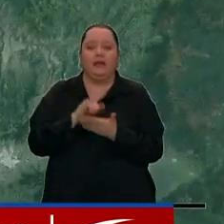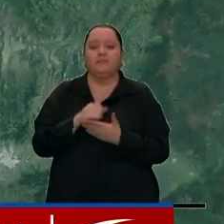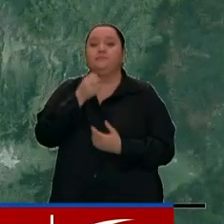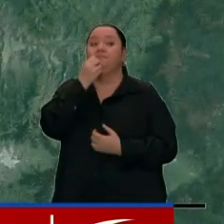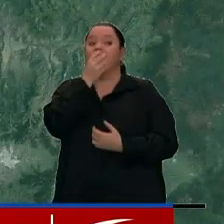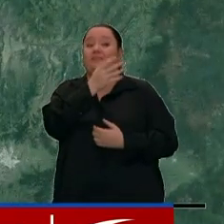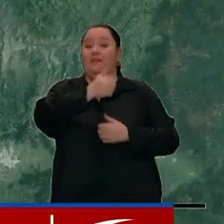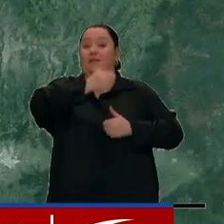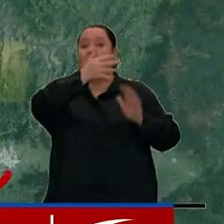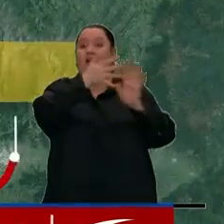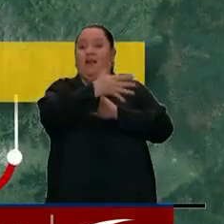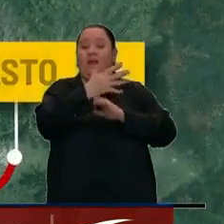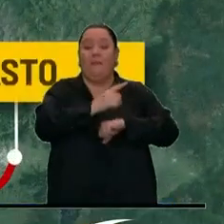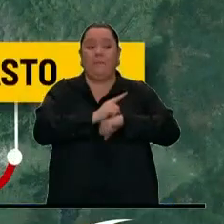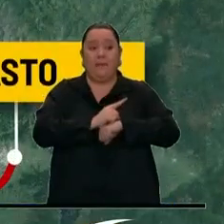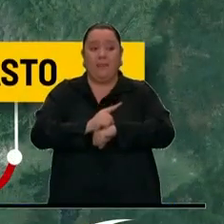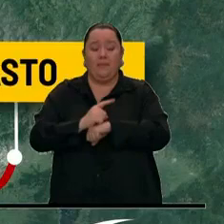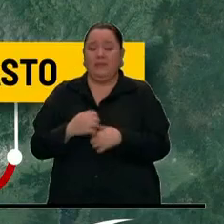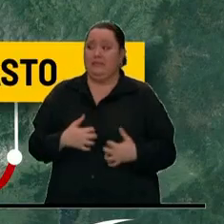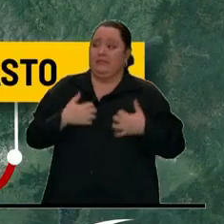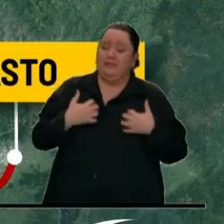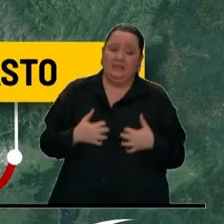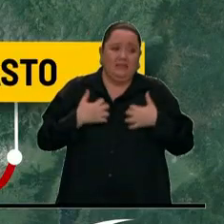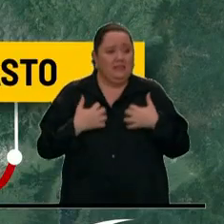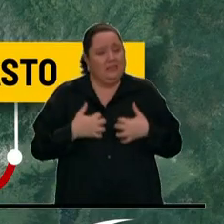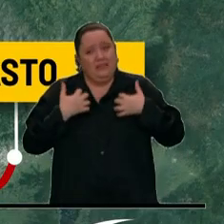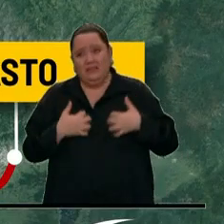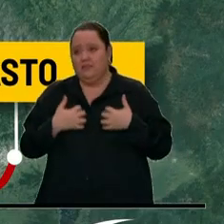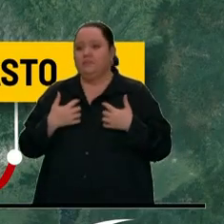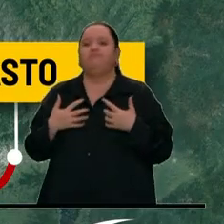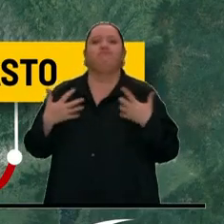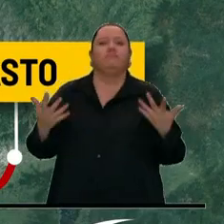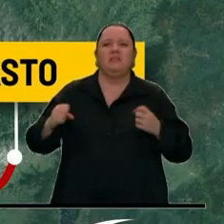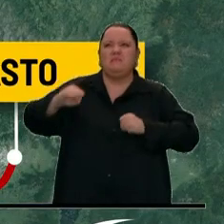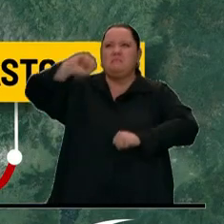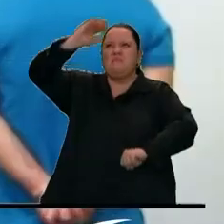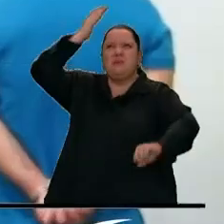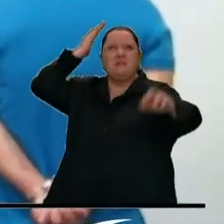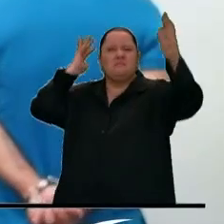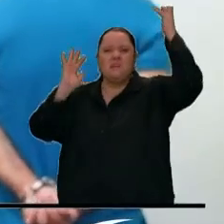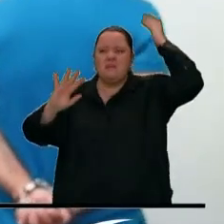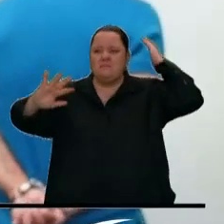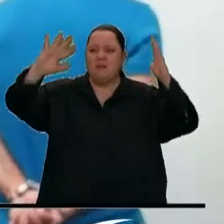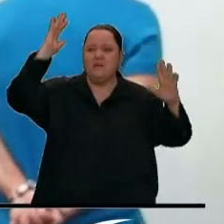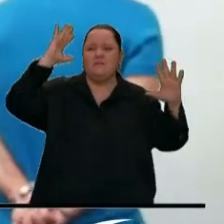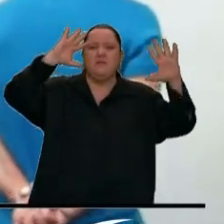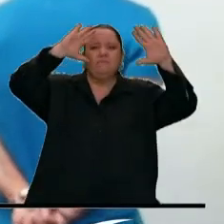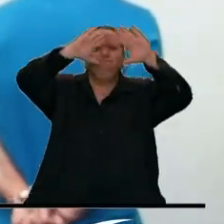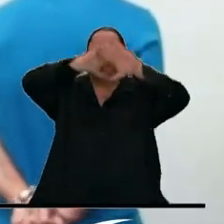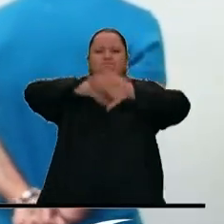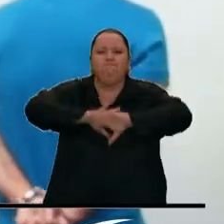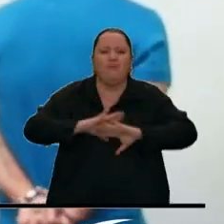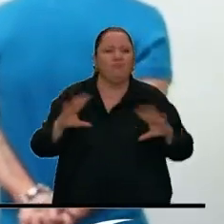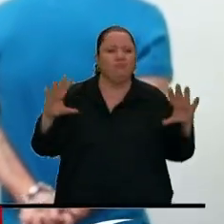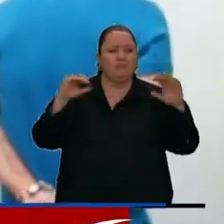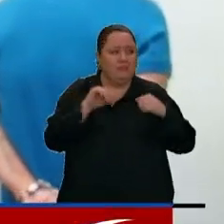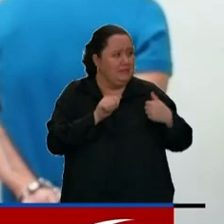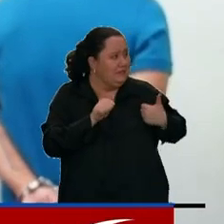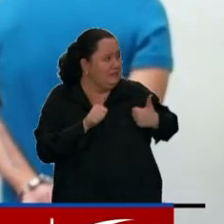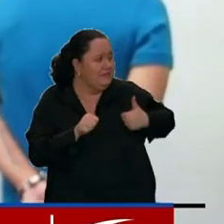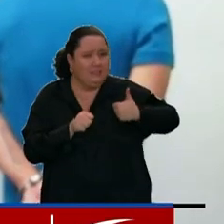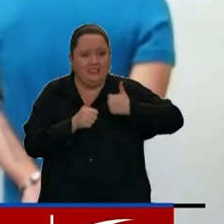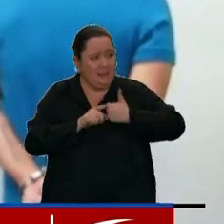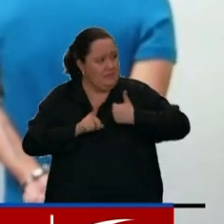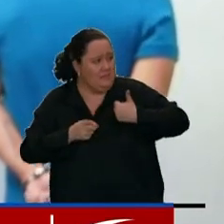a las autoridades que cada minuto fue de terror entonces tuvo que cruzar la selva tuvo árboles la oscuridad lo estaban persiguiendo